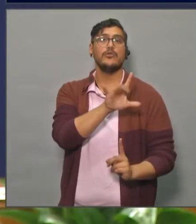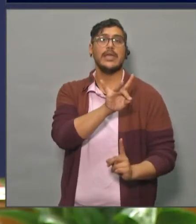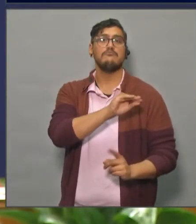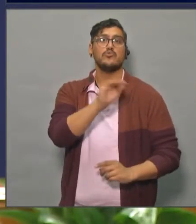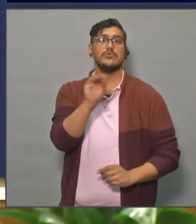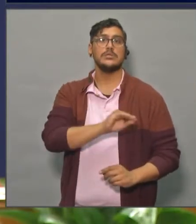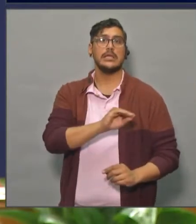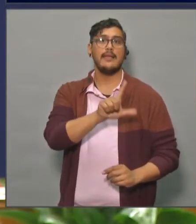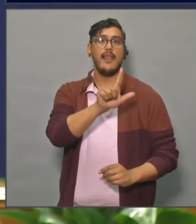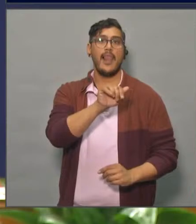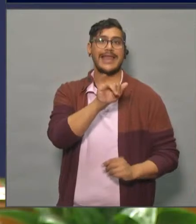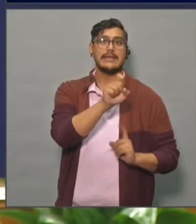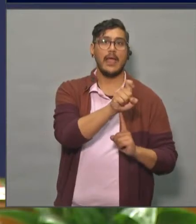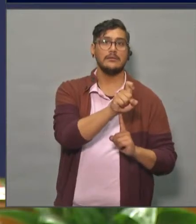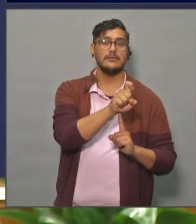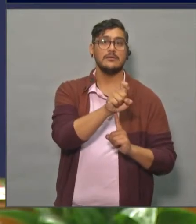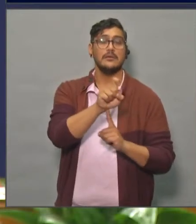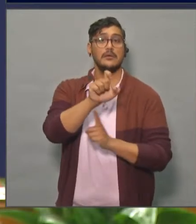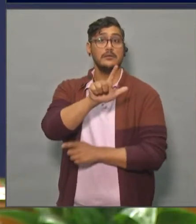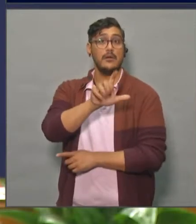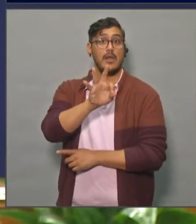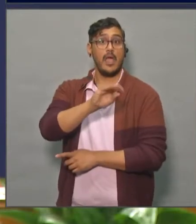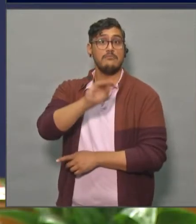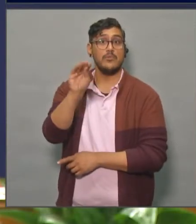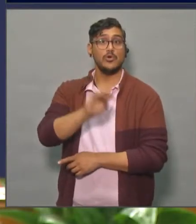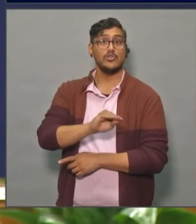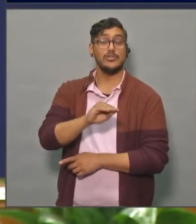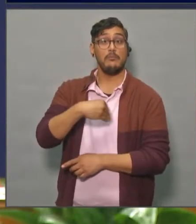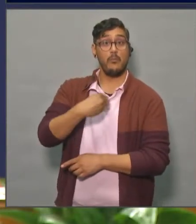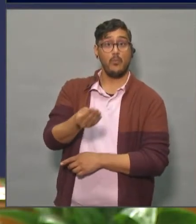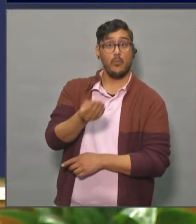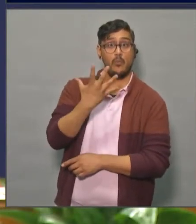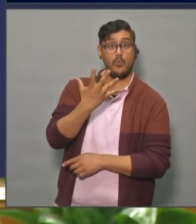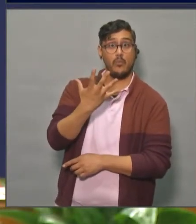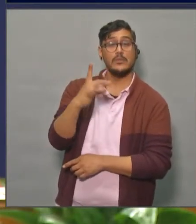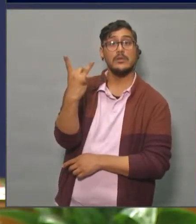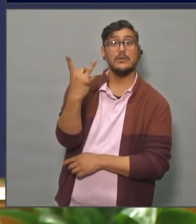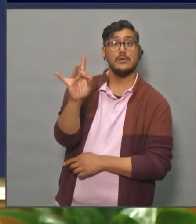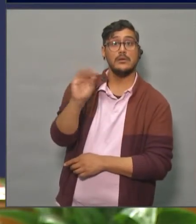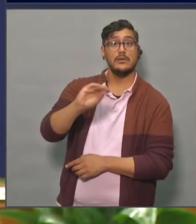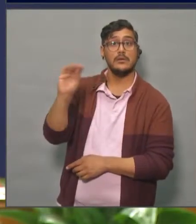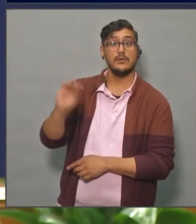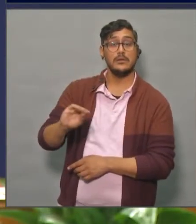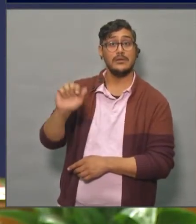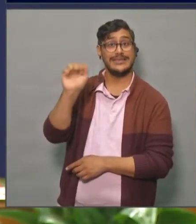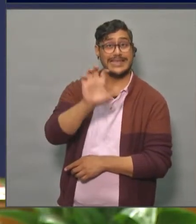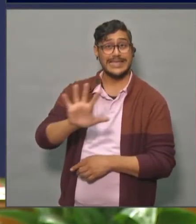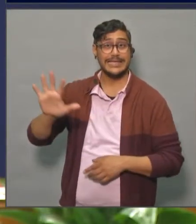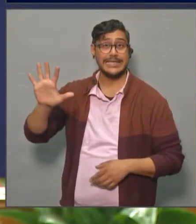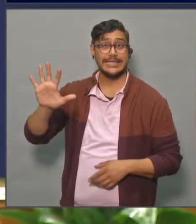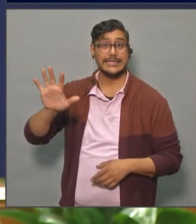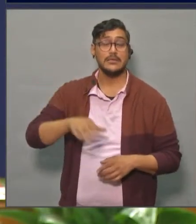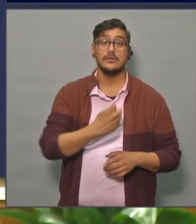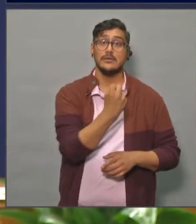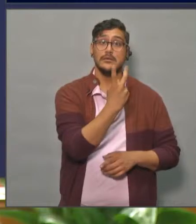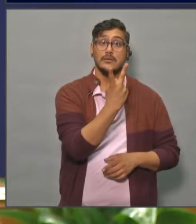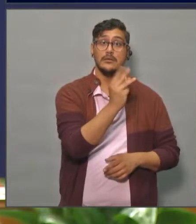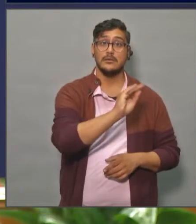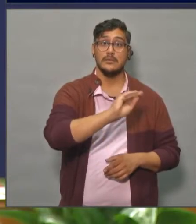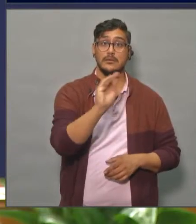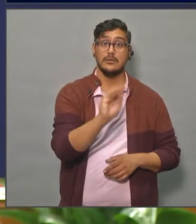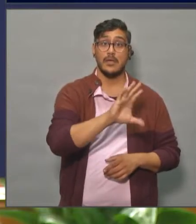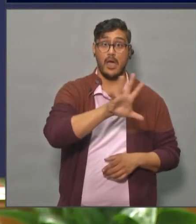38% son latinas, 29% son blancas, 18% son asiáticas, 12%